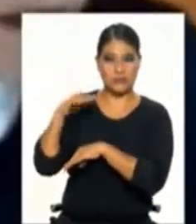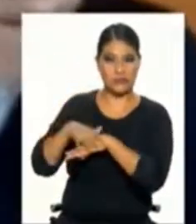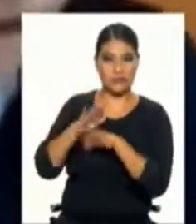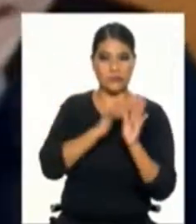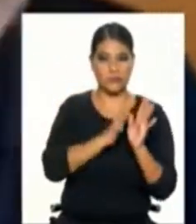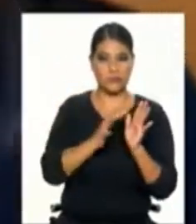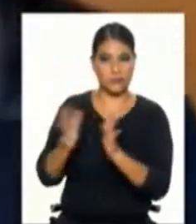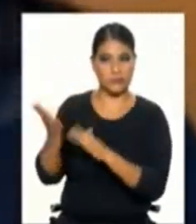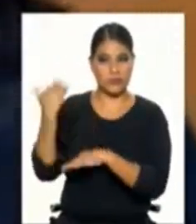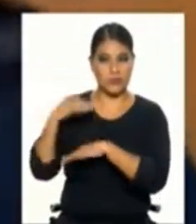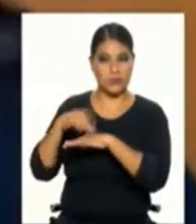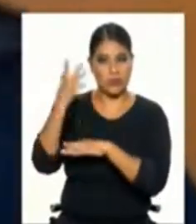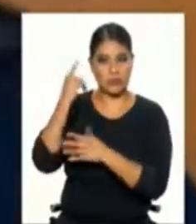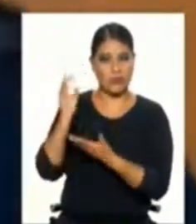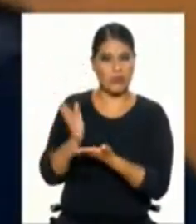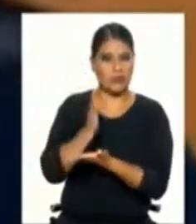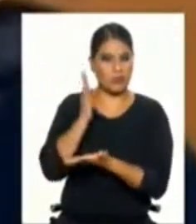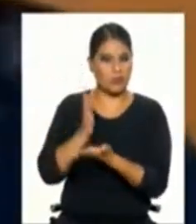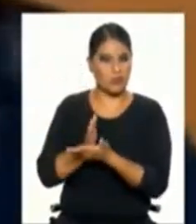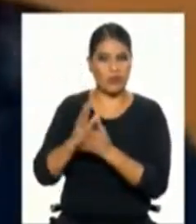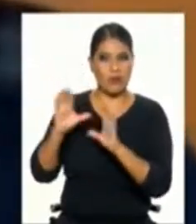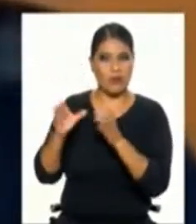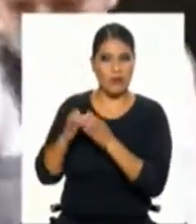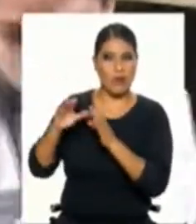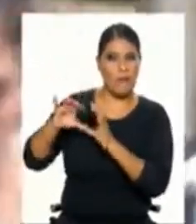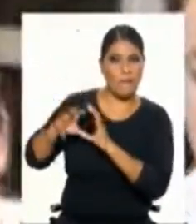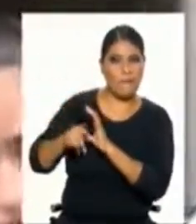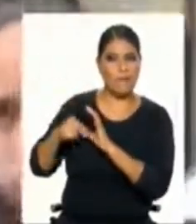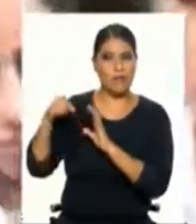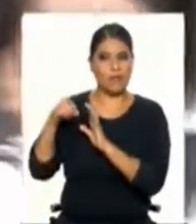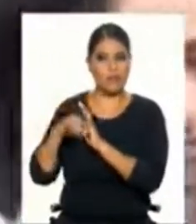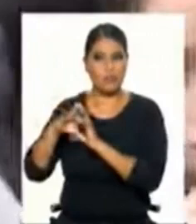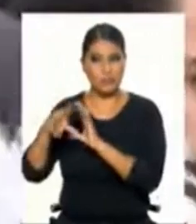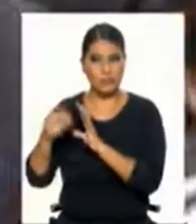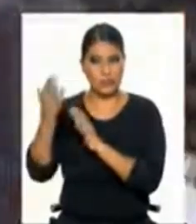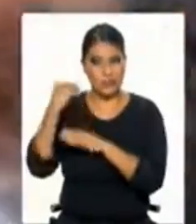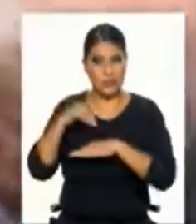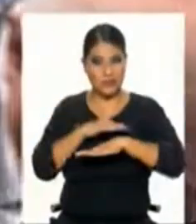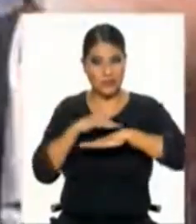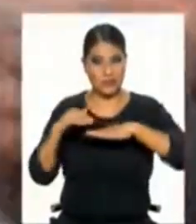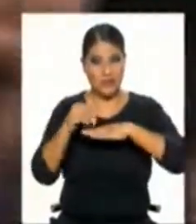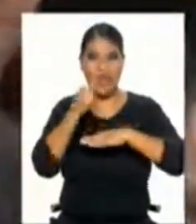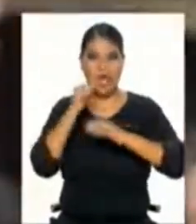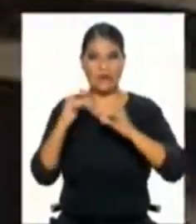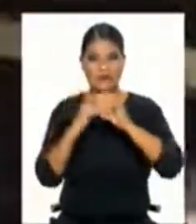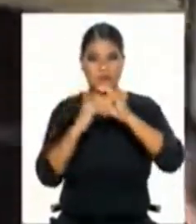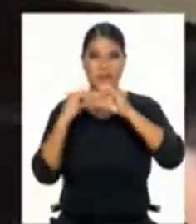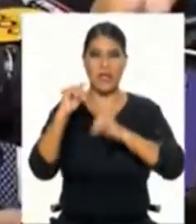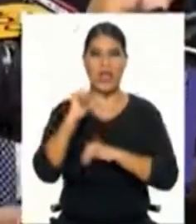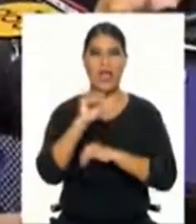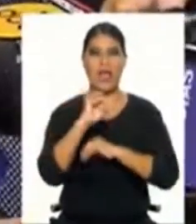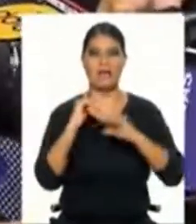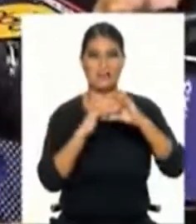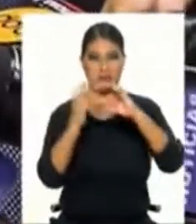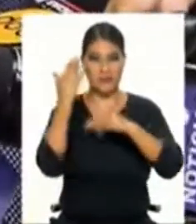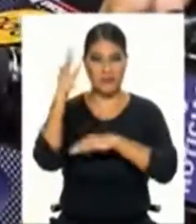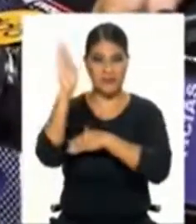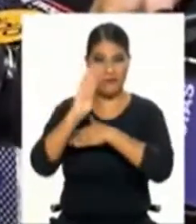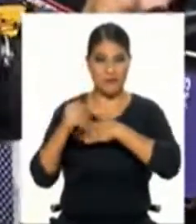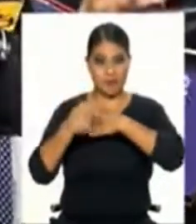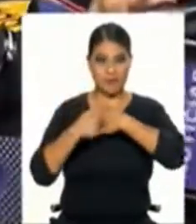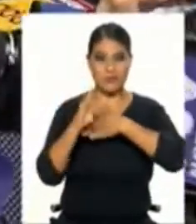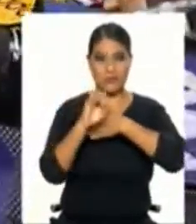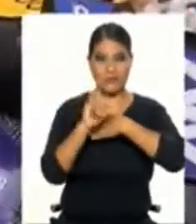quien afronta un proceso por el presunto delito de organización criminal en el caso Gasoducto Sur Peruano, vinculado a la empresa brasileña